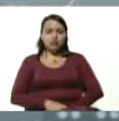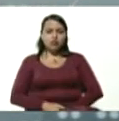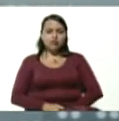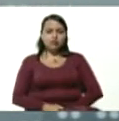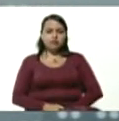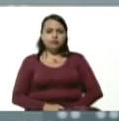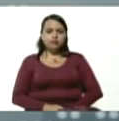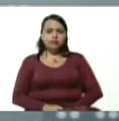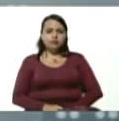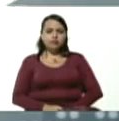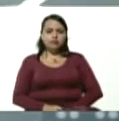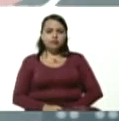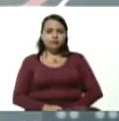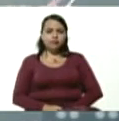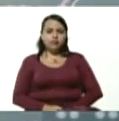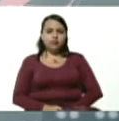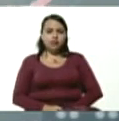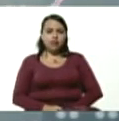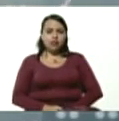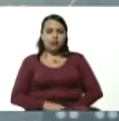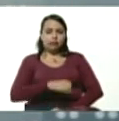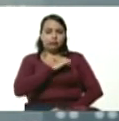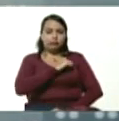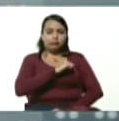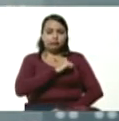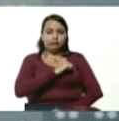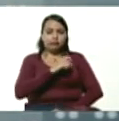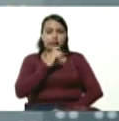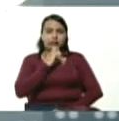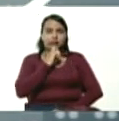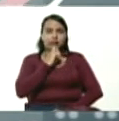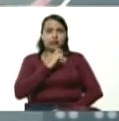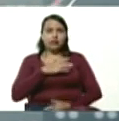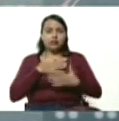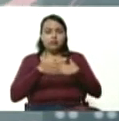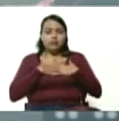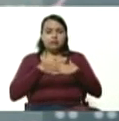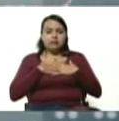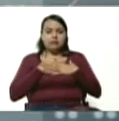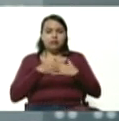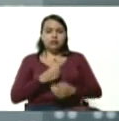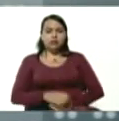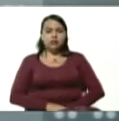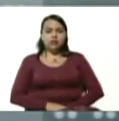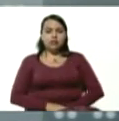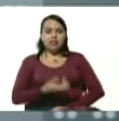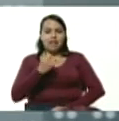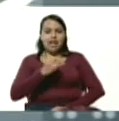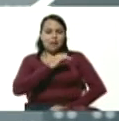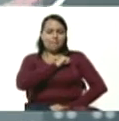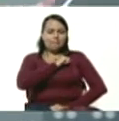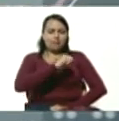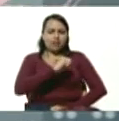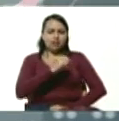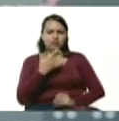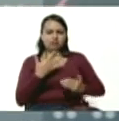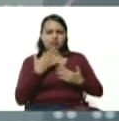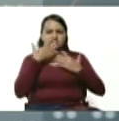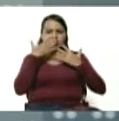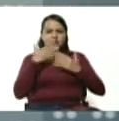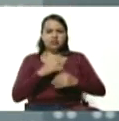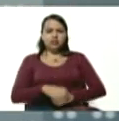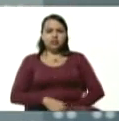de radicardia muy severa, se disminuyó los gatillos cardíacos y generó un paro cardiorepreatorio